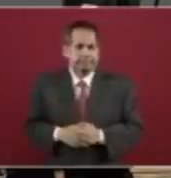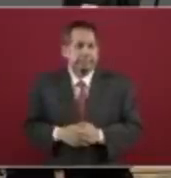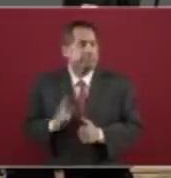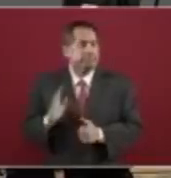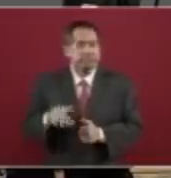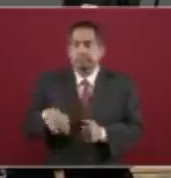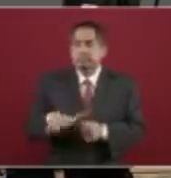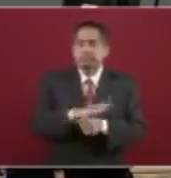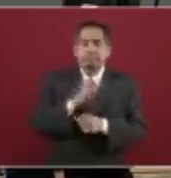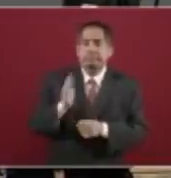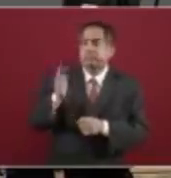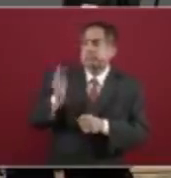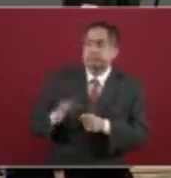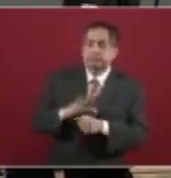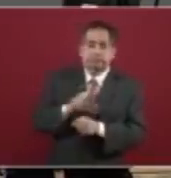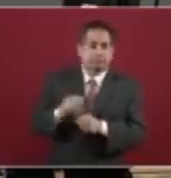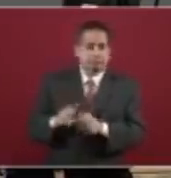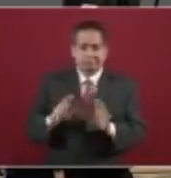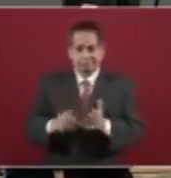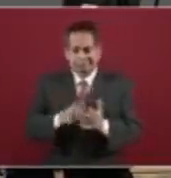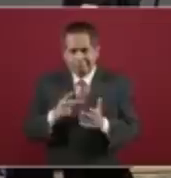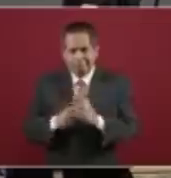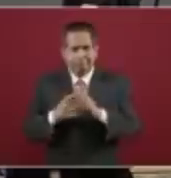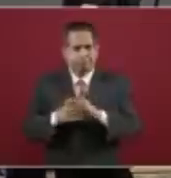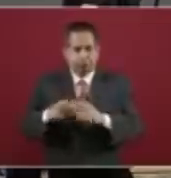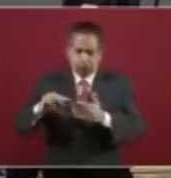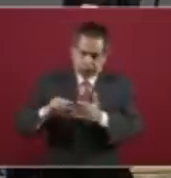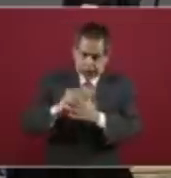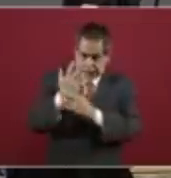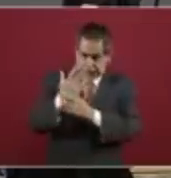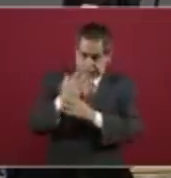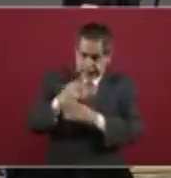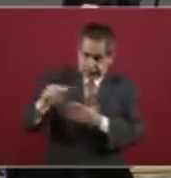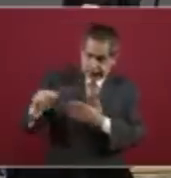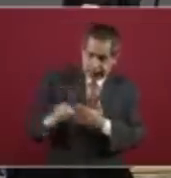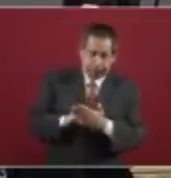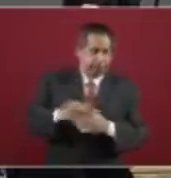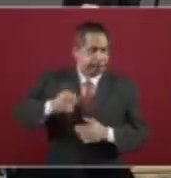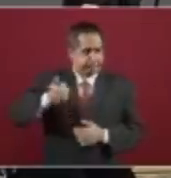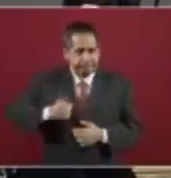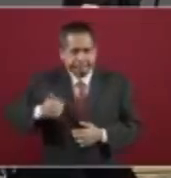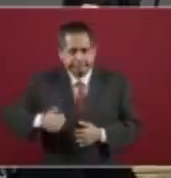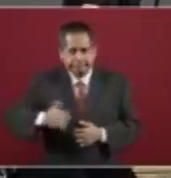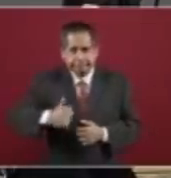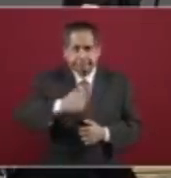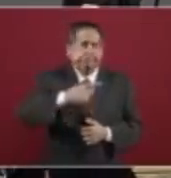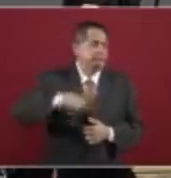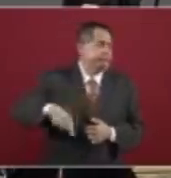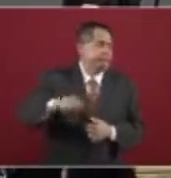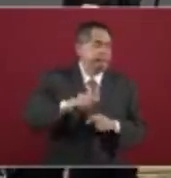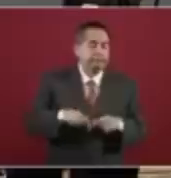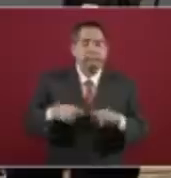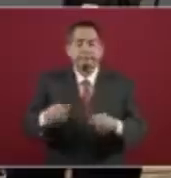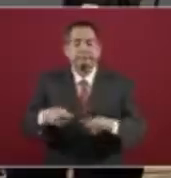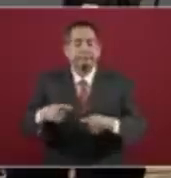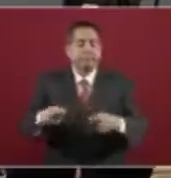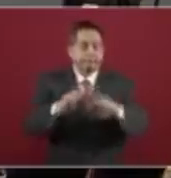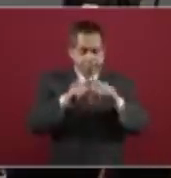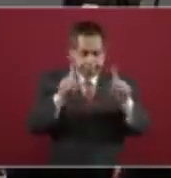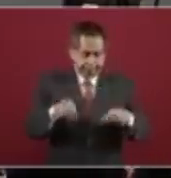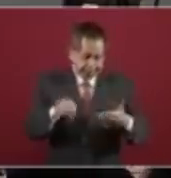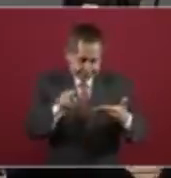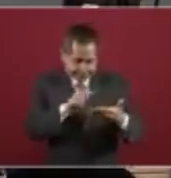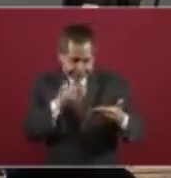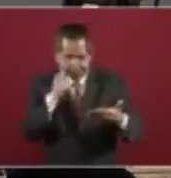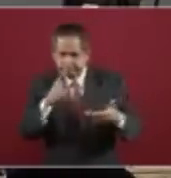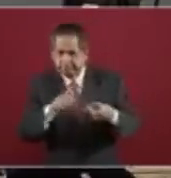aceptación, insisto, con firma autógrafa de cada una de las cédulas que se les presentó para validar